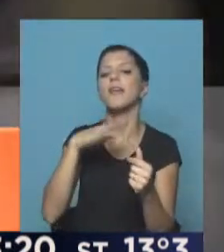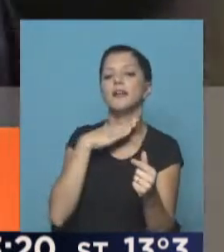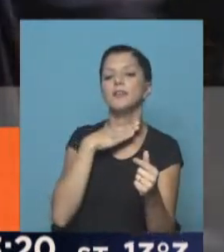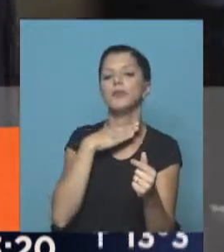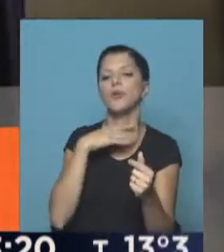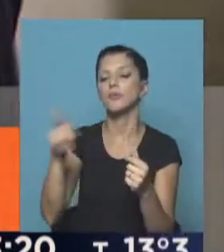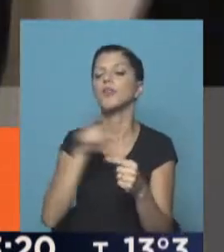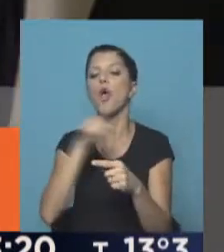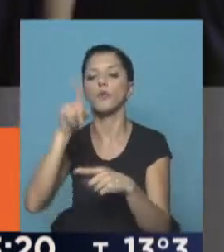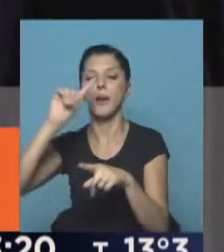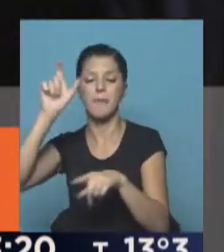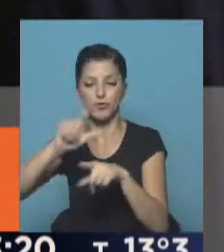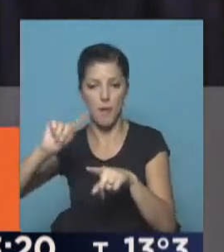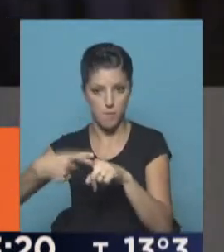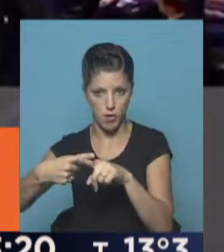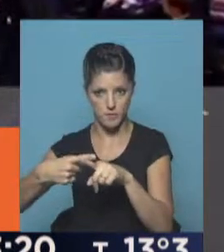por funcionarios públicos.